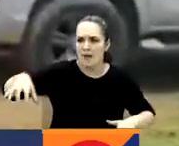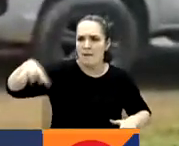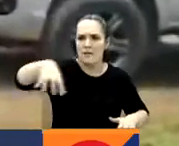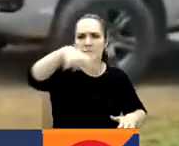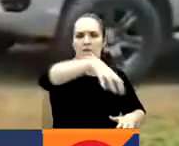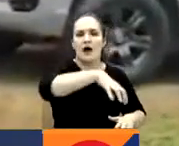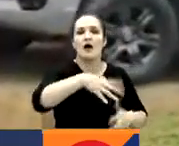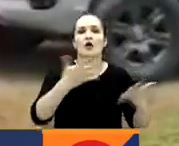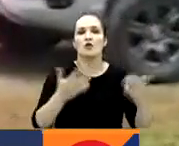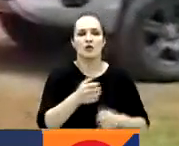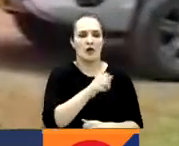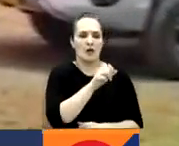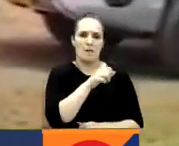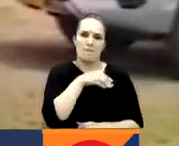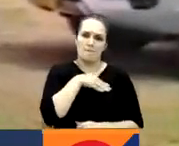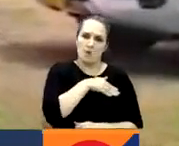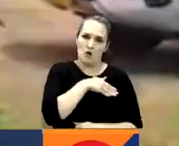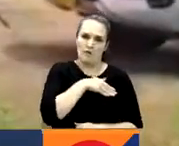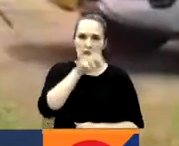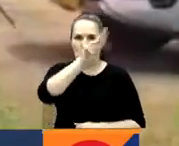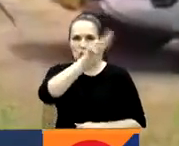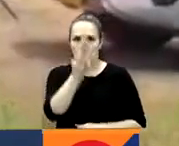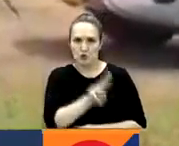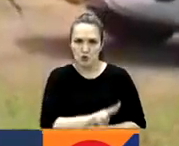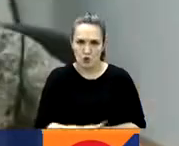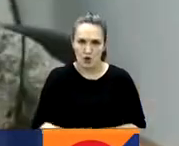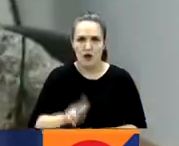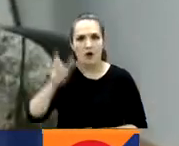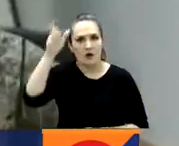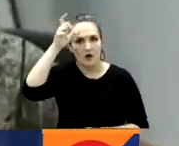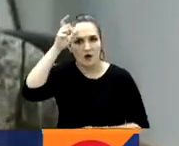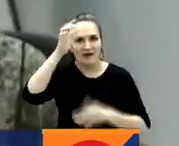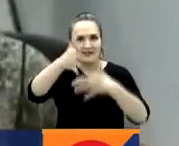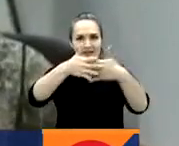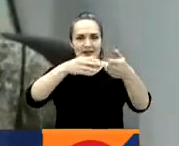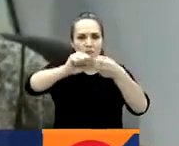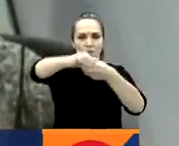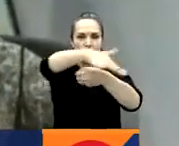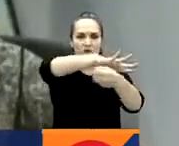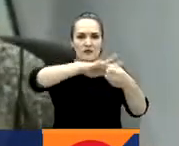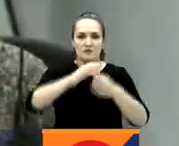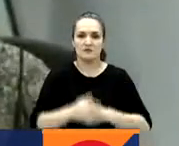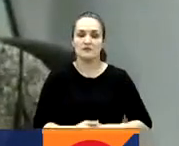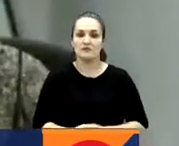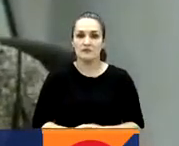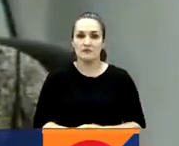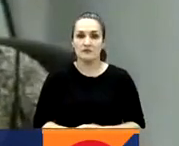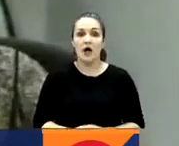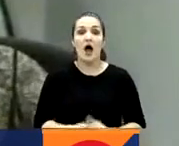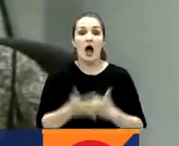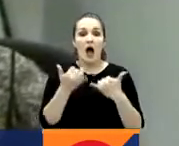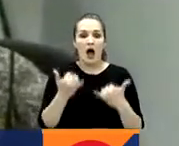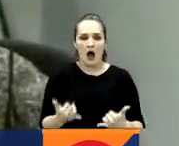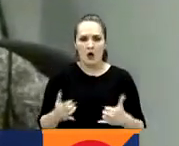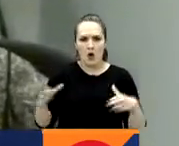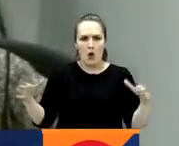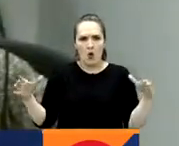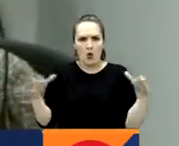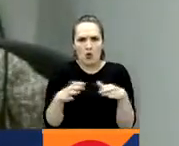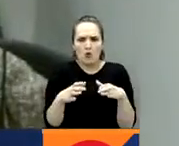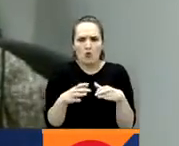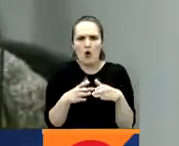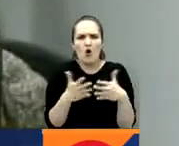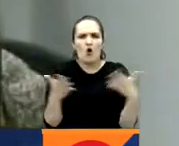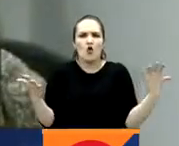ubicados en Bolívar, Sucre, Córdoba y San Andrés y Providencia. Especial atención nos genera el CITREP número 8 de la subregión